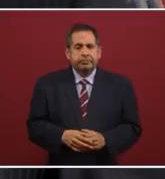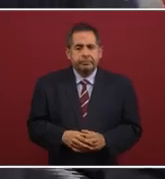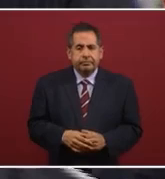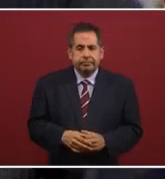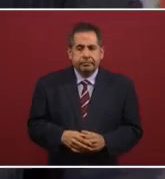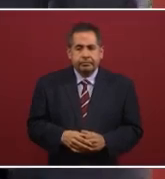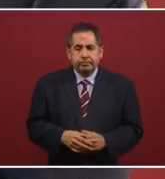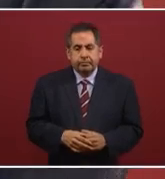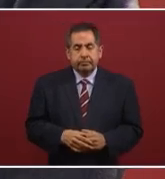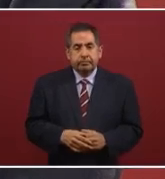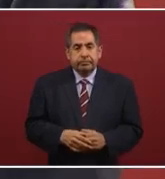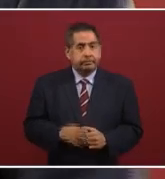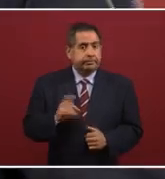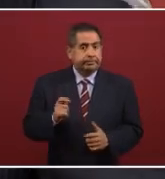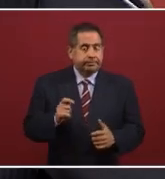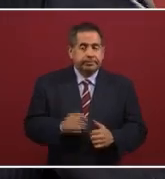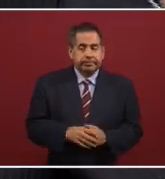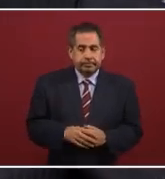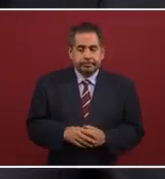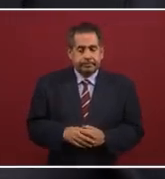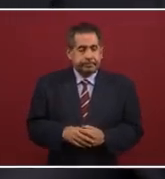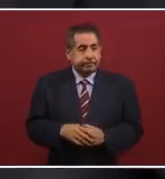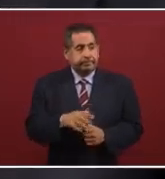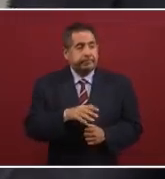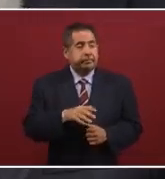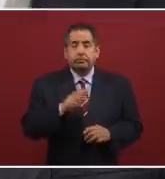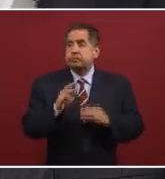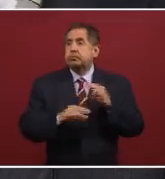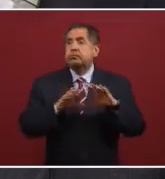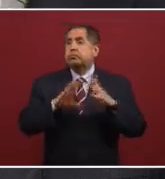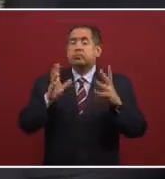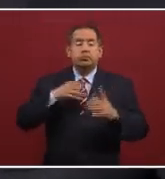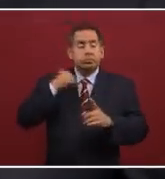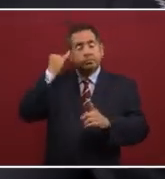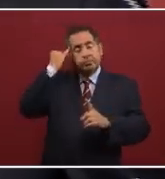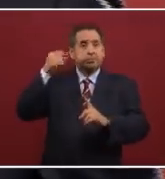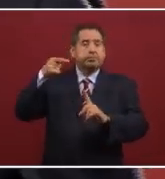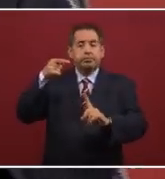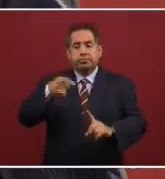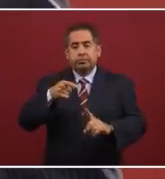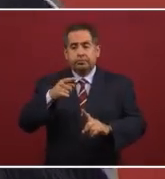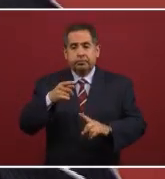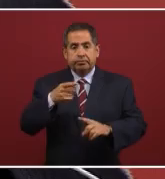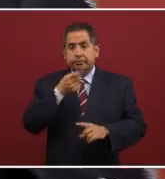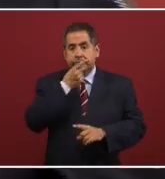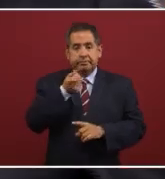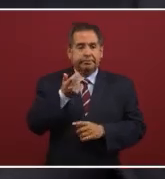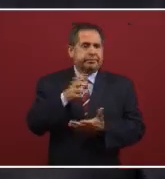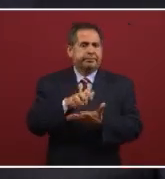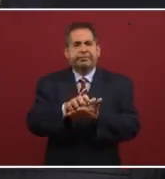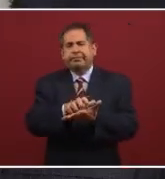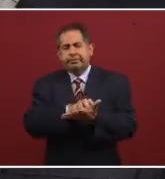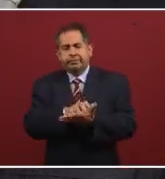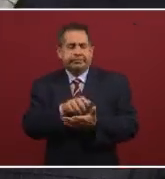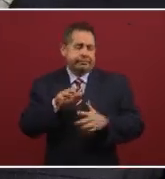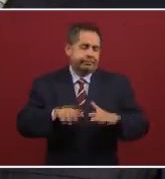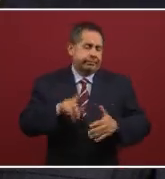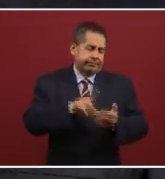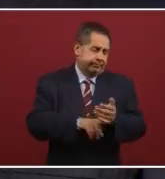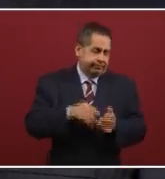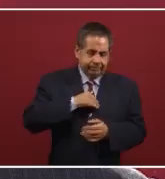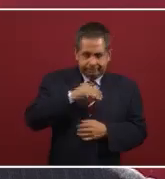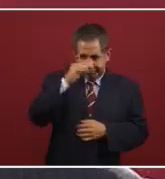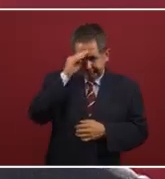La que predomina en el mundo, cuando se habla de austeridad siempre se piensa